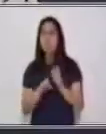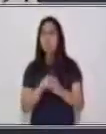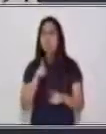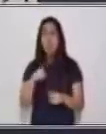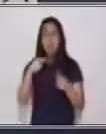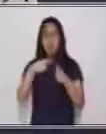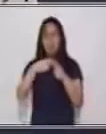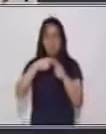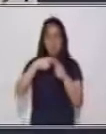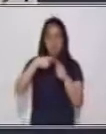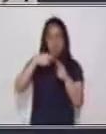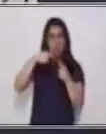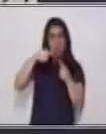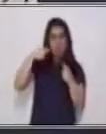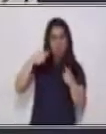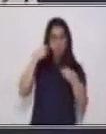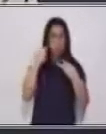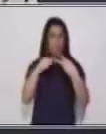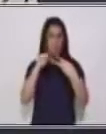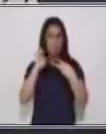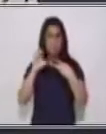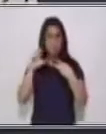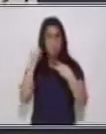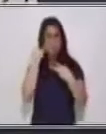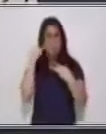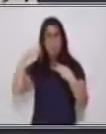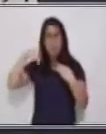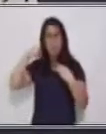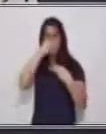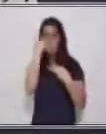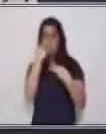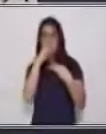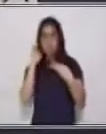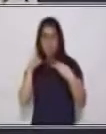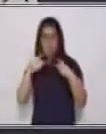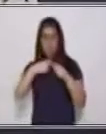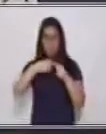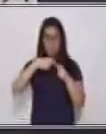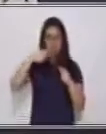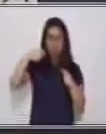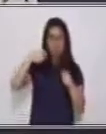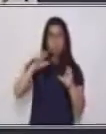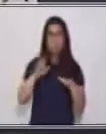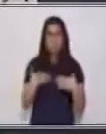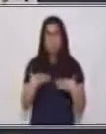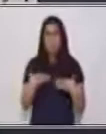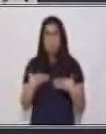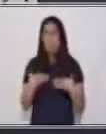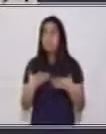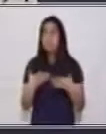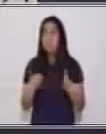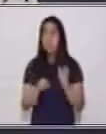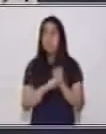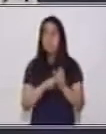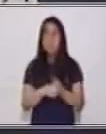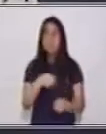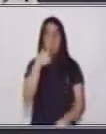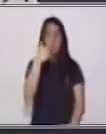importa el número, y el número tiene que ser diferente, A y C debe ser diferente, pero tienen que tener el mismo